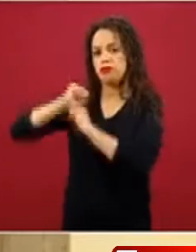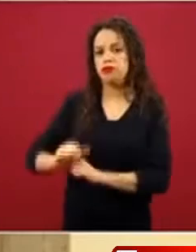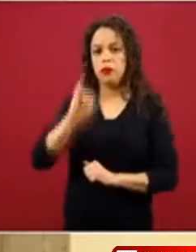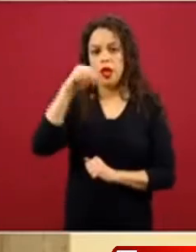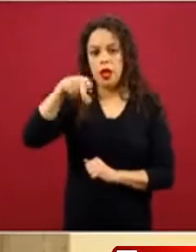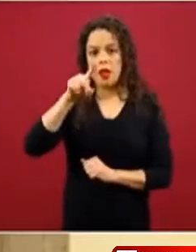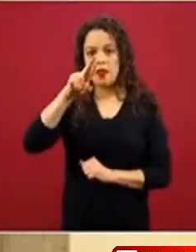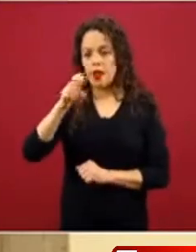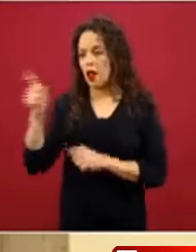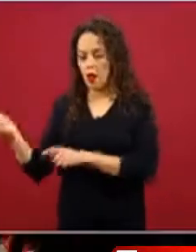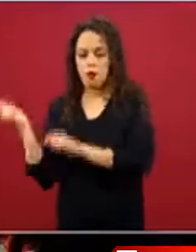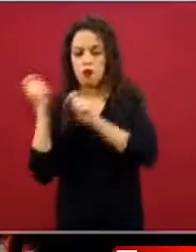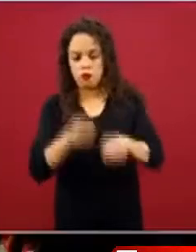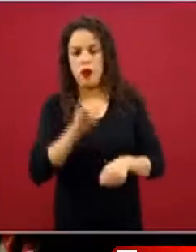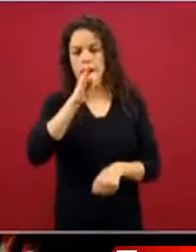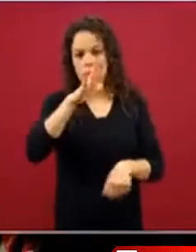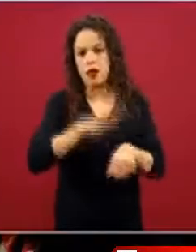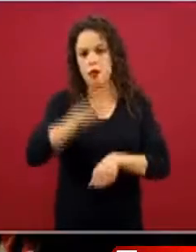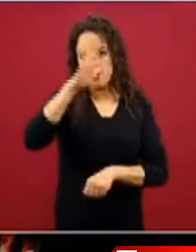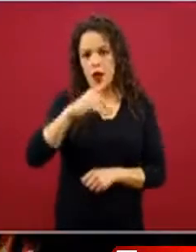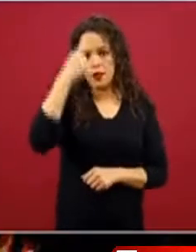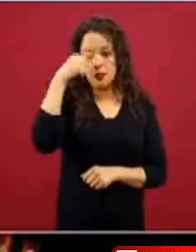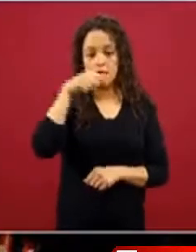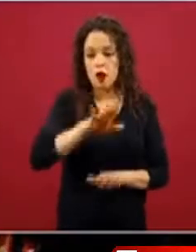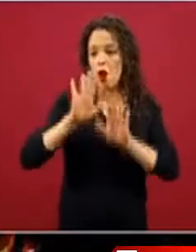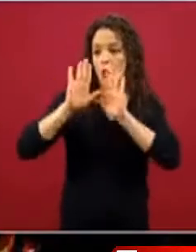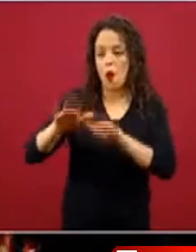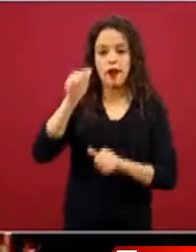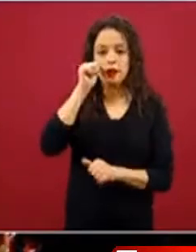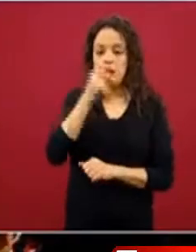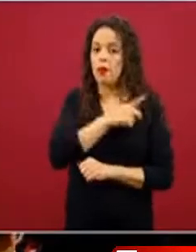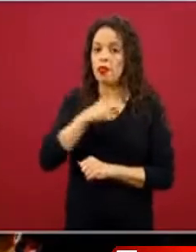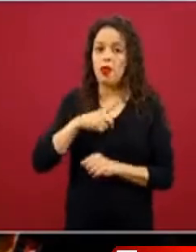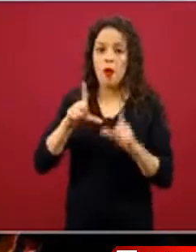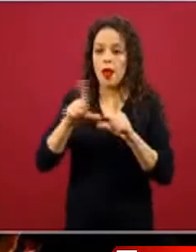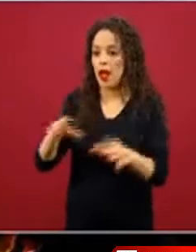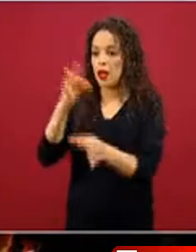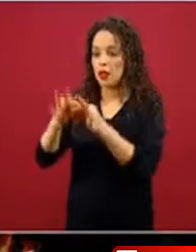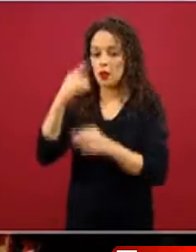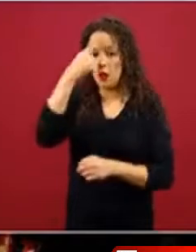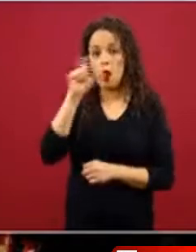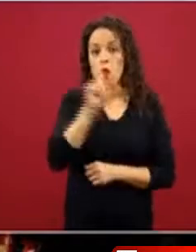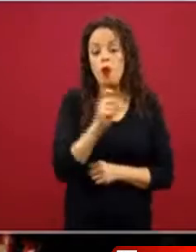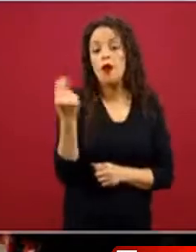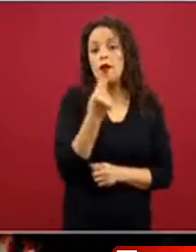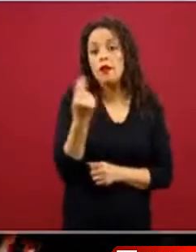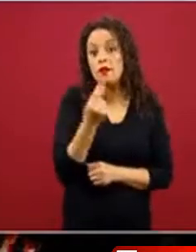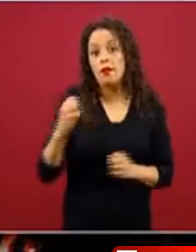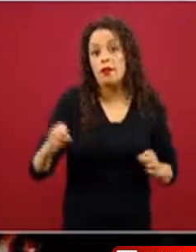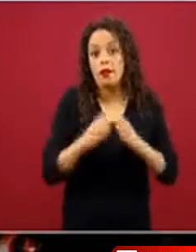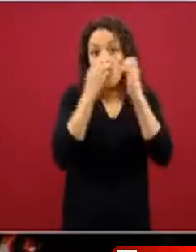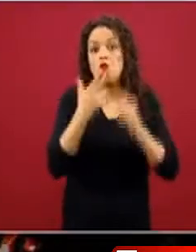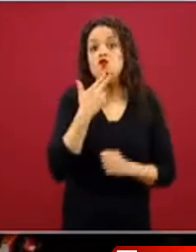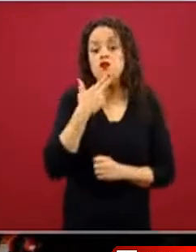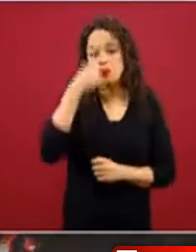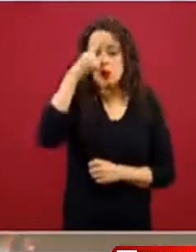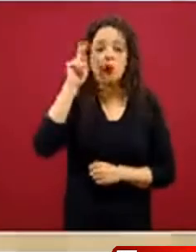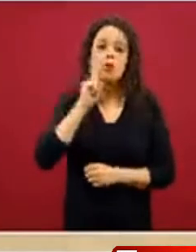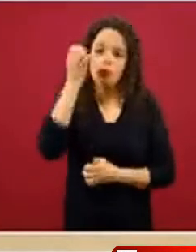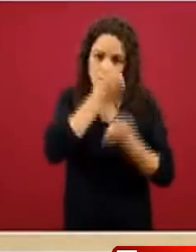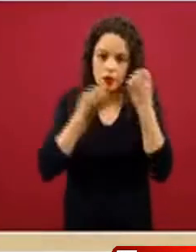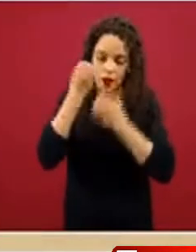una dotación lista para poder procesarlas. Veamos la siguiente diapositiva. Vamos a actualizar aquí precisamente los porcentajes